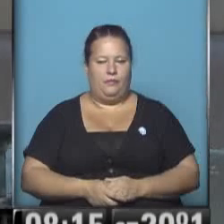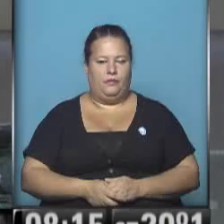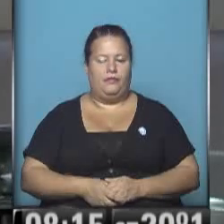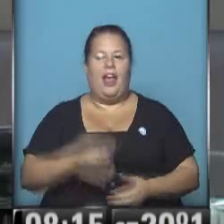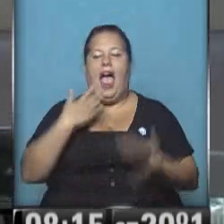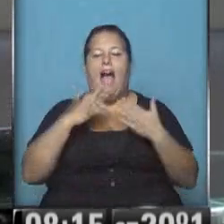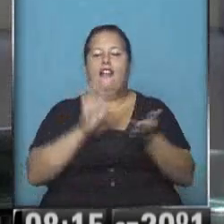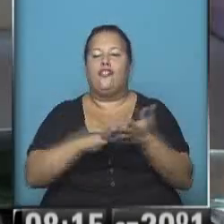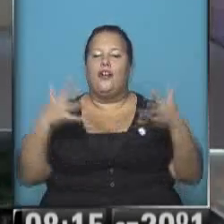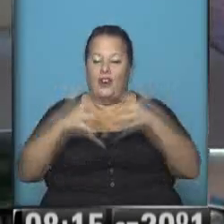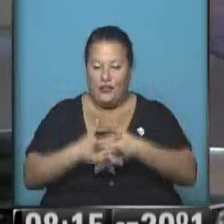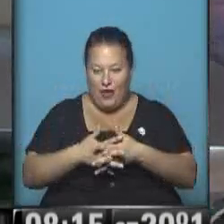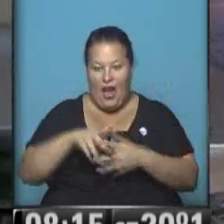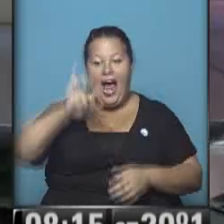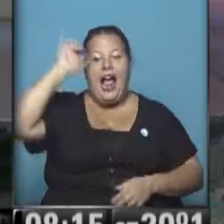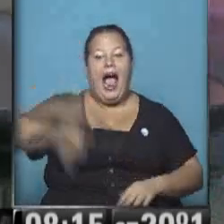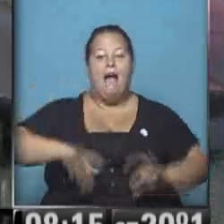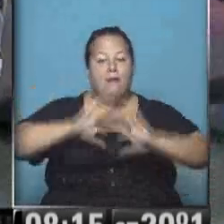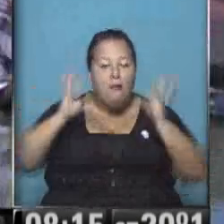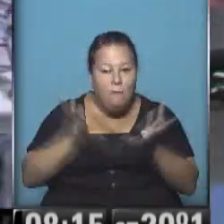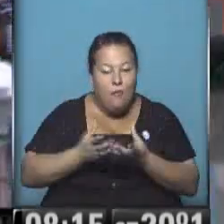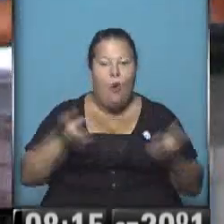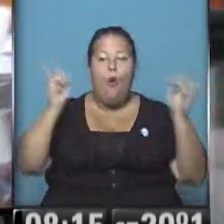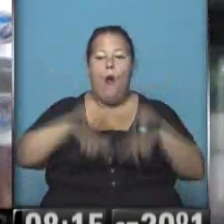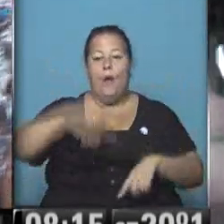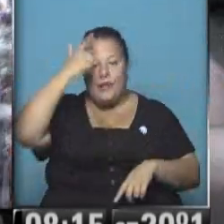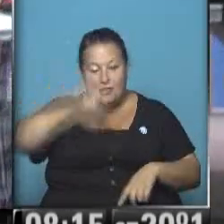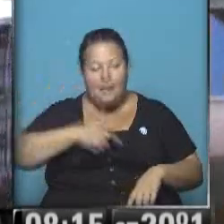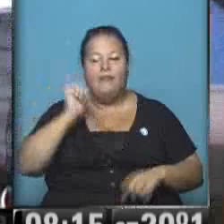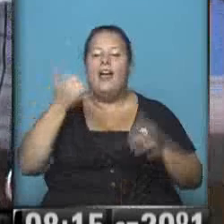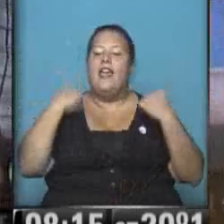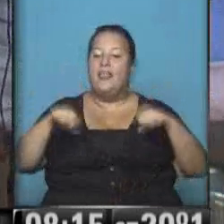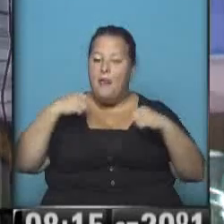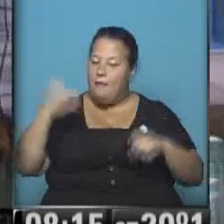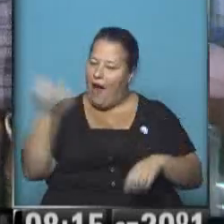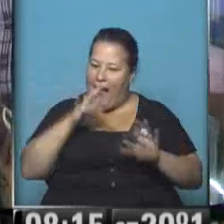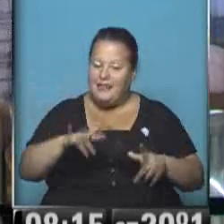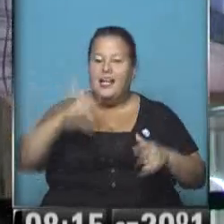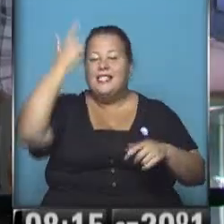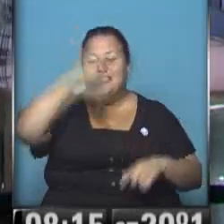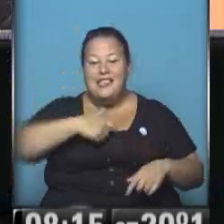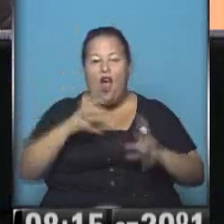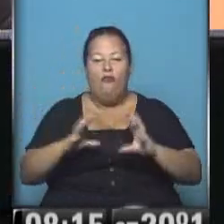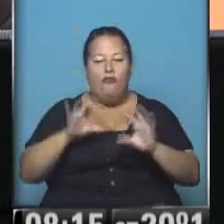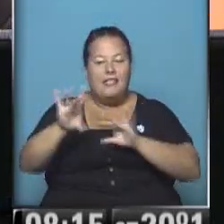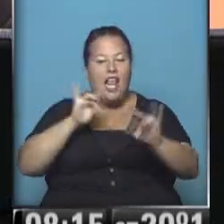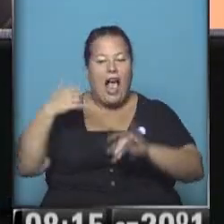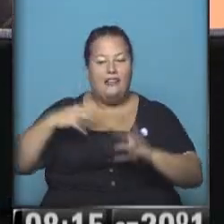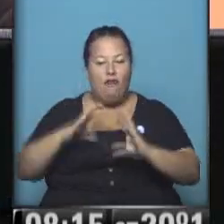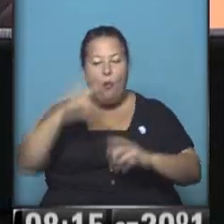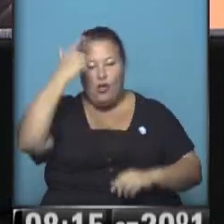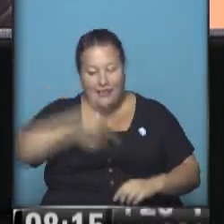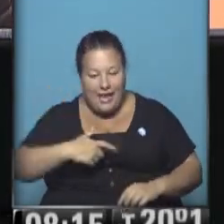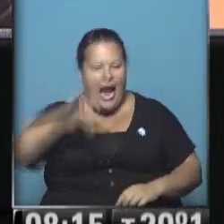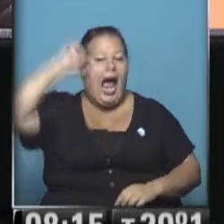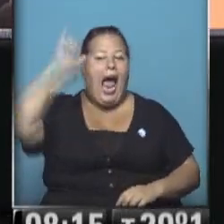y hablando de inclusión somos campeones del mundo volvieron los murciélagos Juan Carlos el deporte que queremos los murciélagos la selección argentina de fútbol para